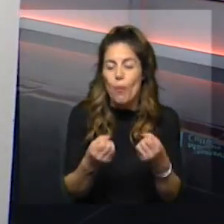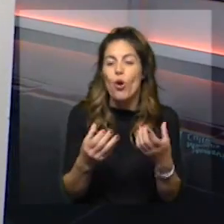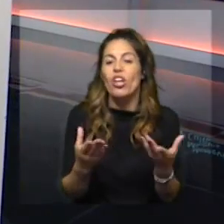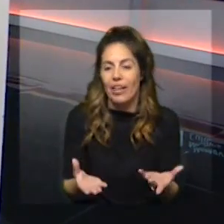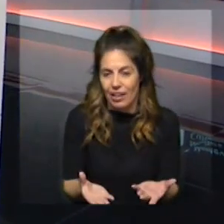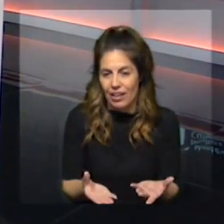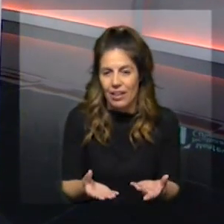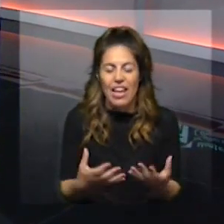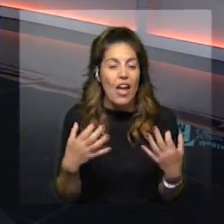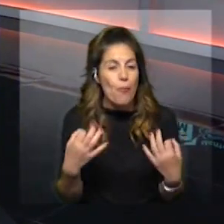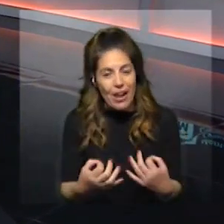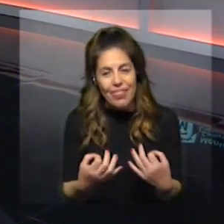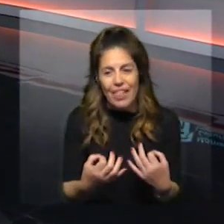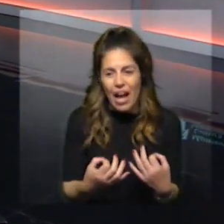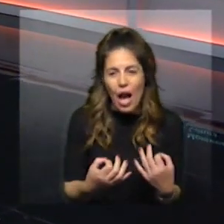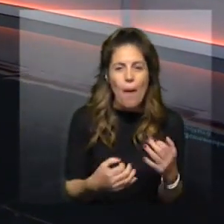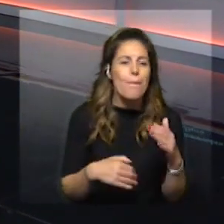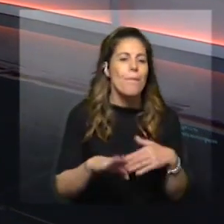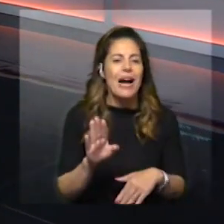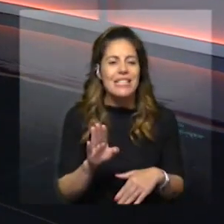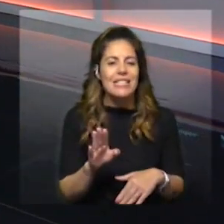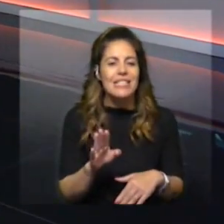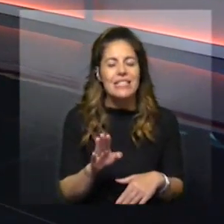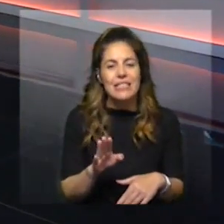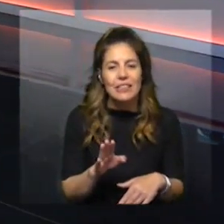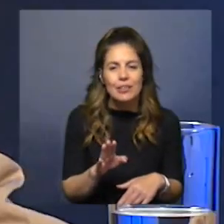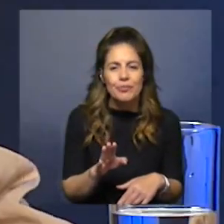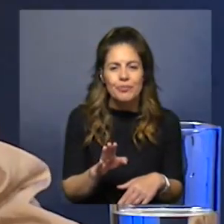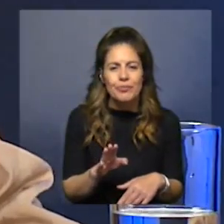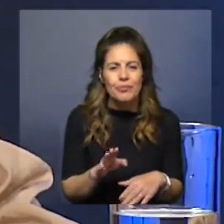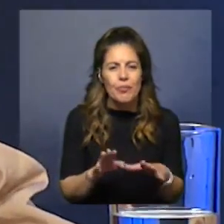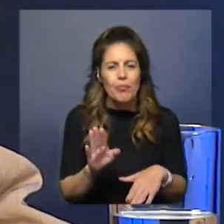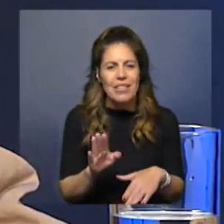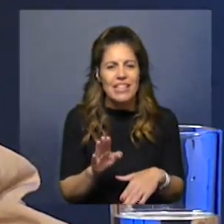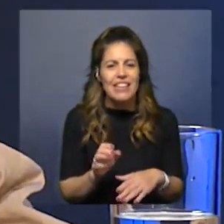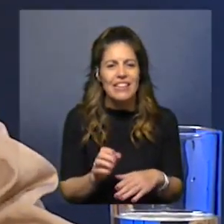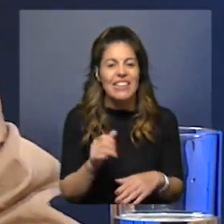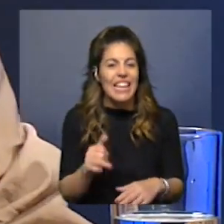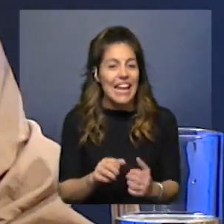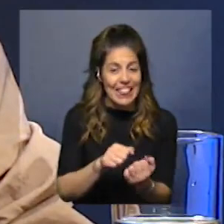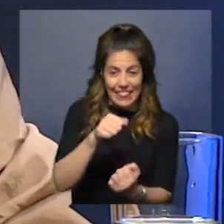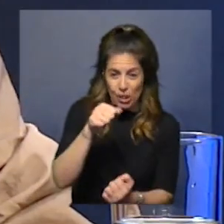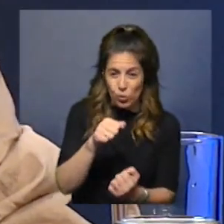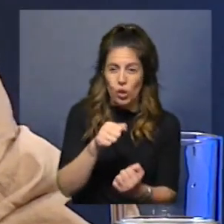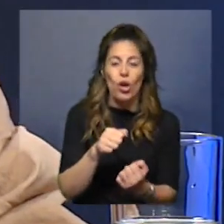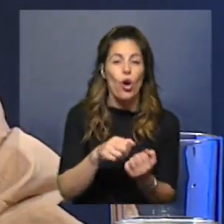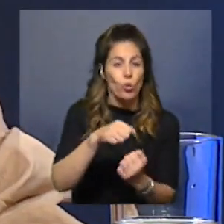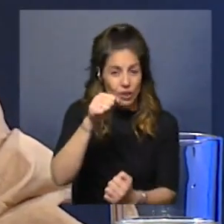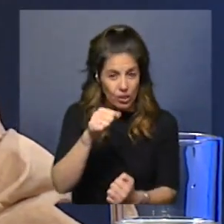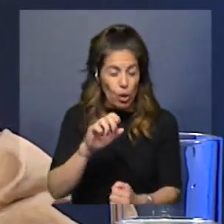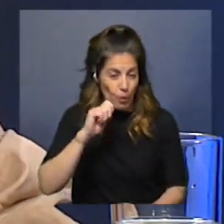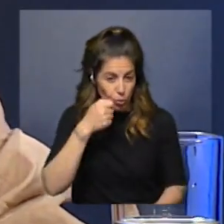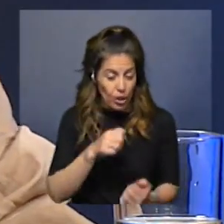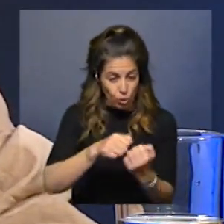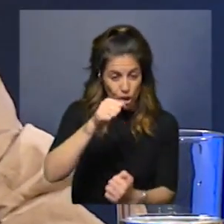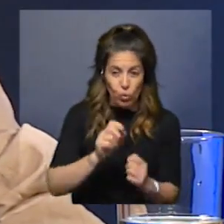En verdad, fue más que nada por el recurso de tener el título. Me gustaría eso, tener un título